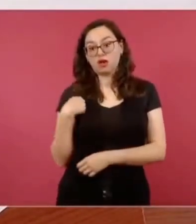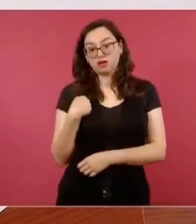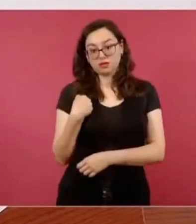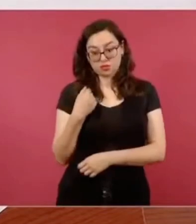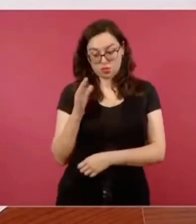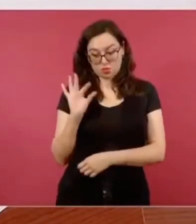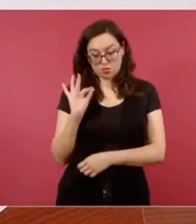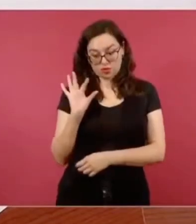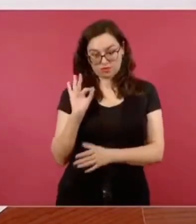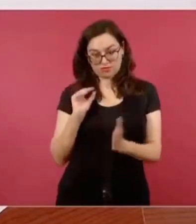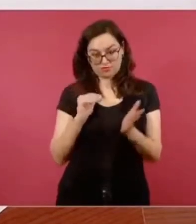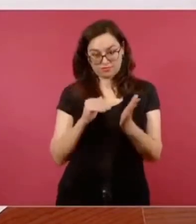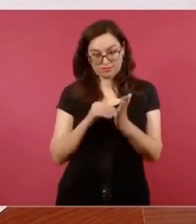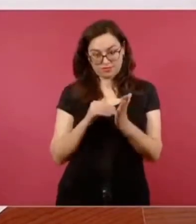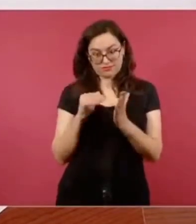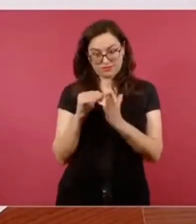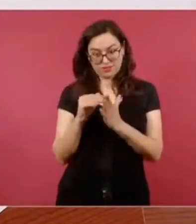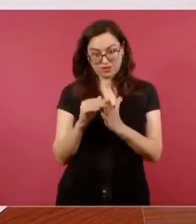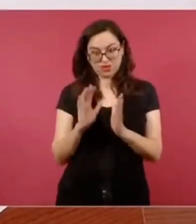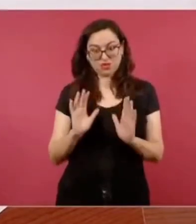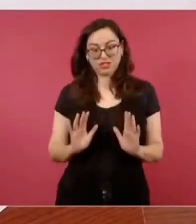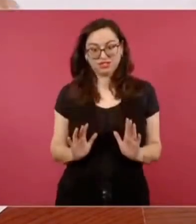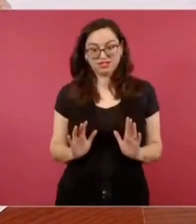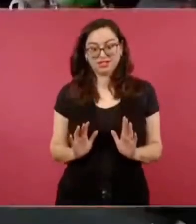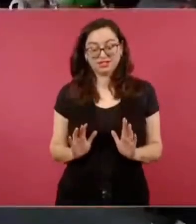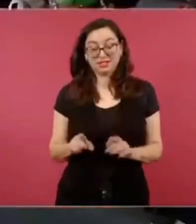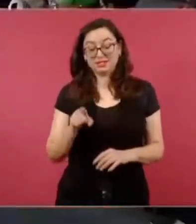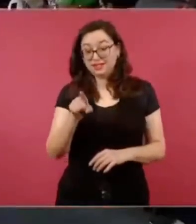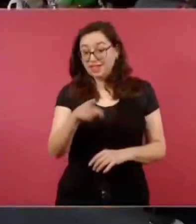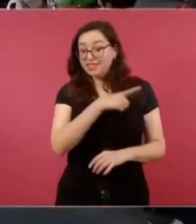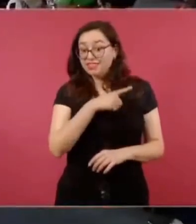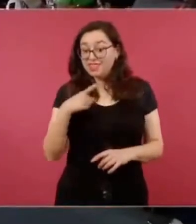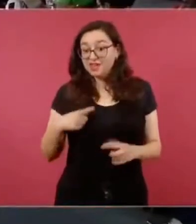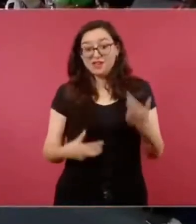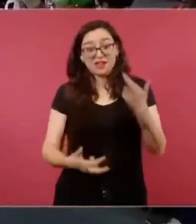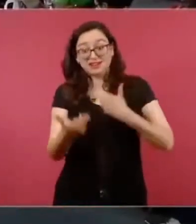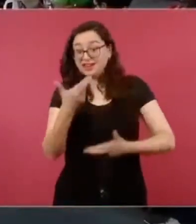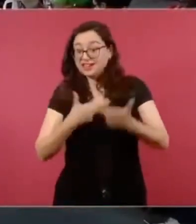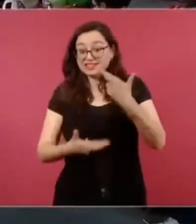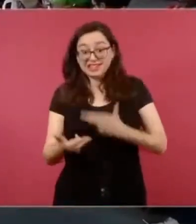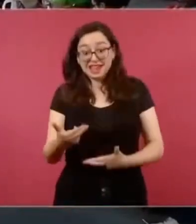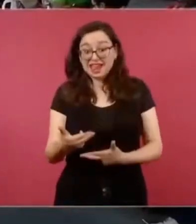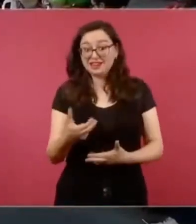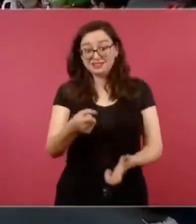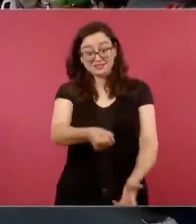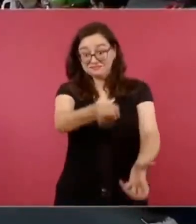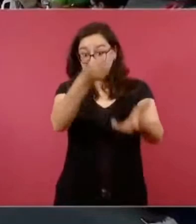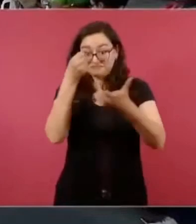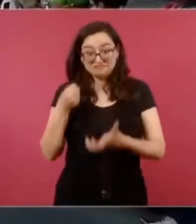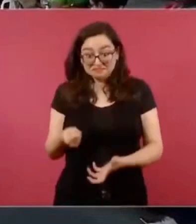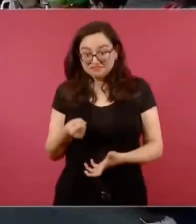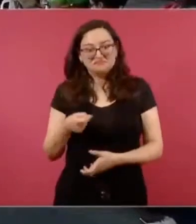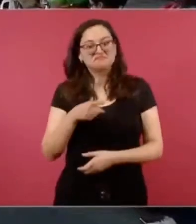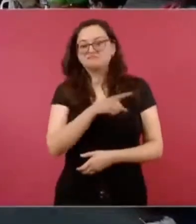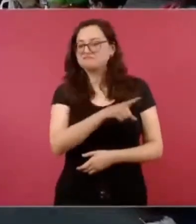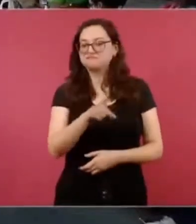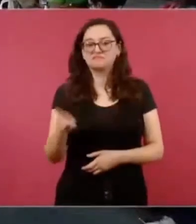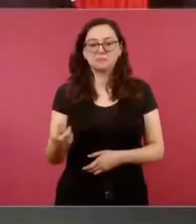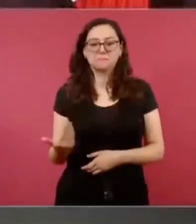habían entregado, porque además por ley tenían que entregar ese dinero al Seguro Social y no lo estaban haciendo.